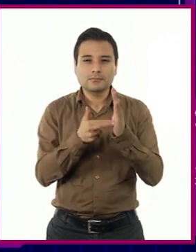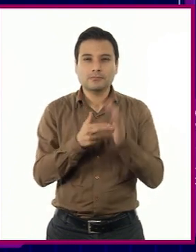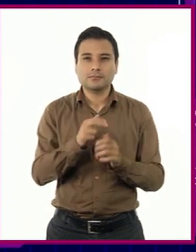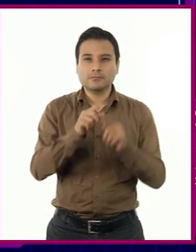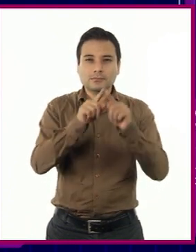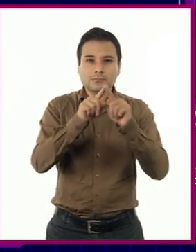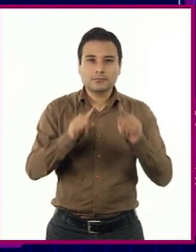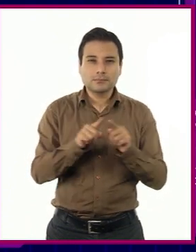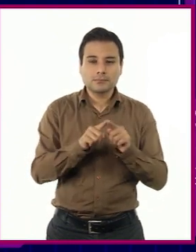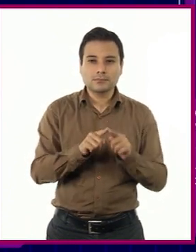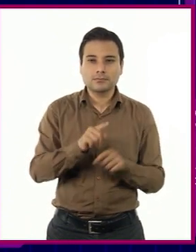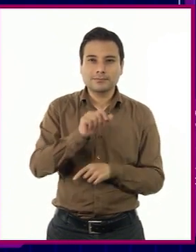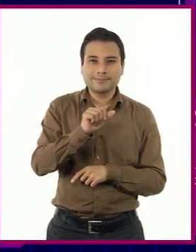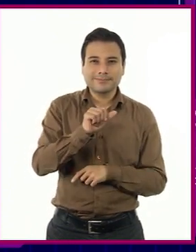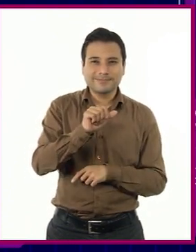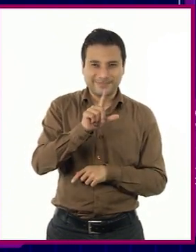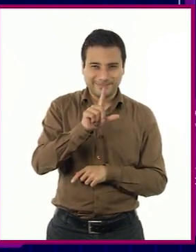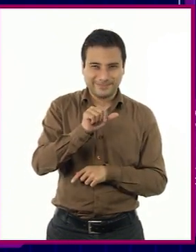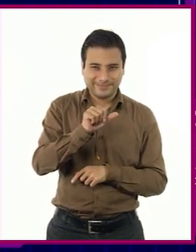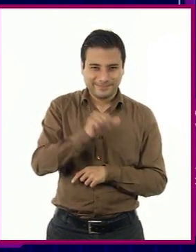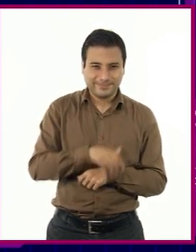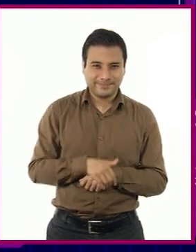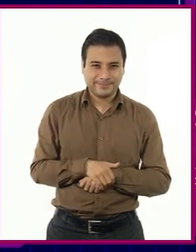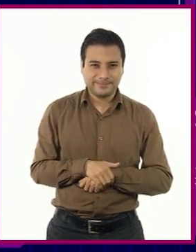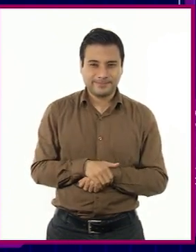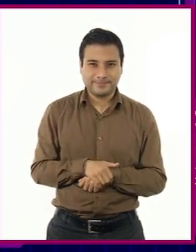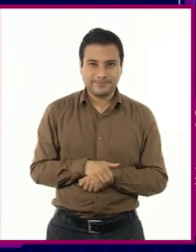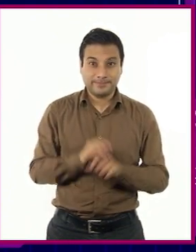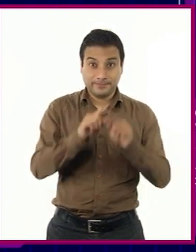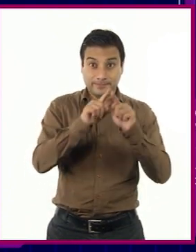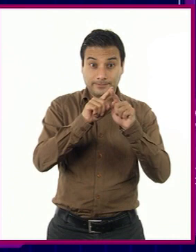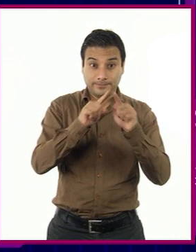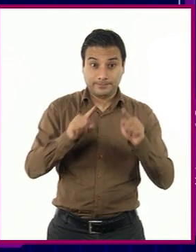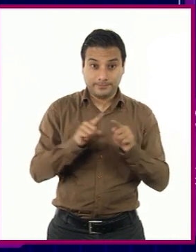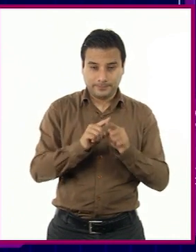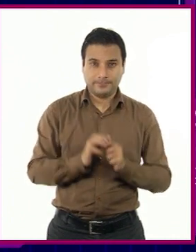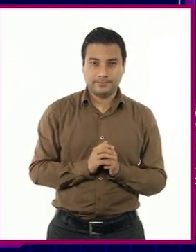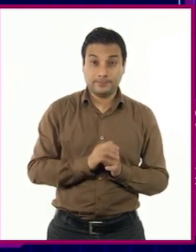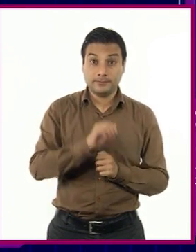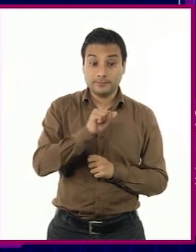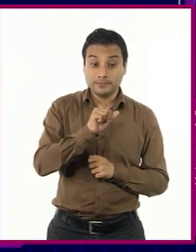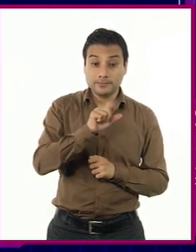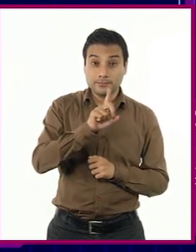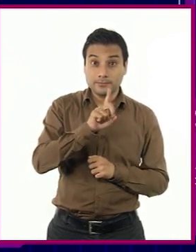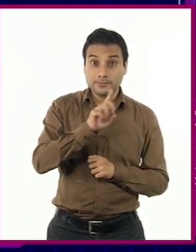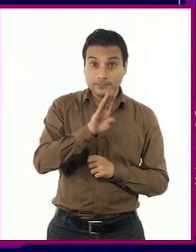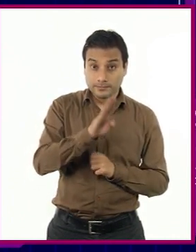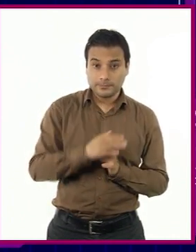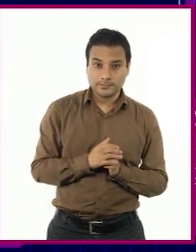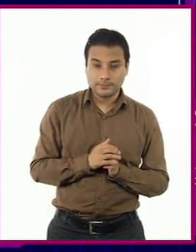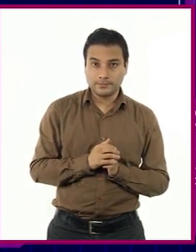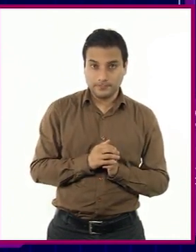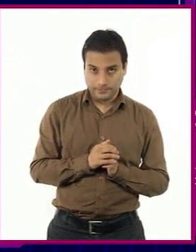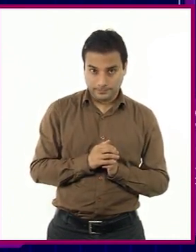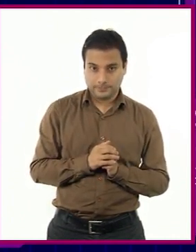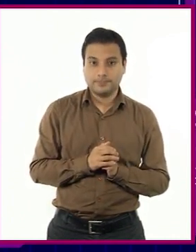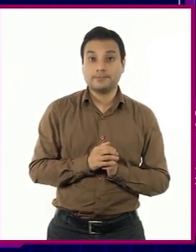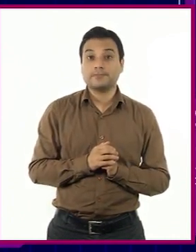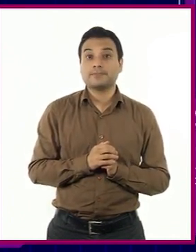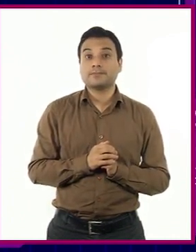triángulos, ángulo, lado, ángulo, los triángulos ADB y